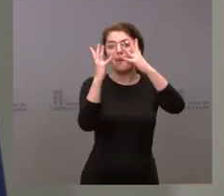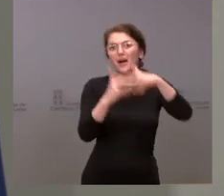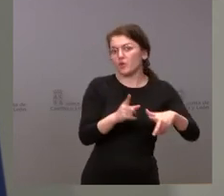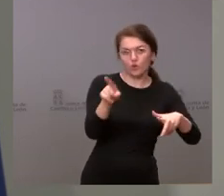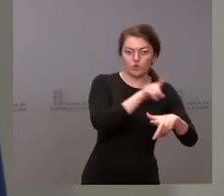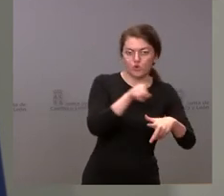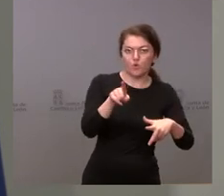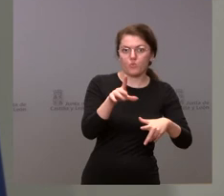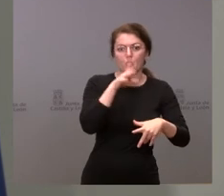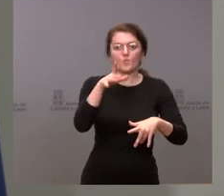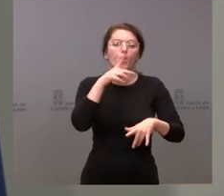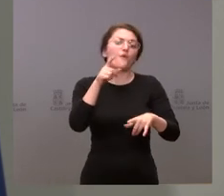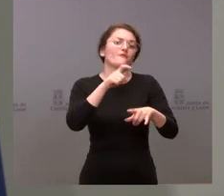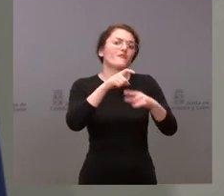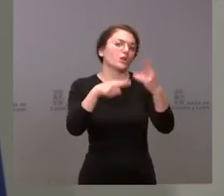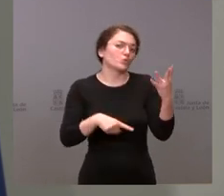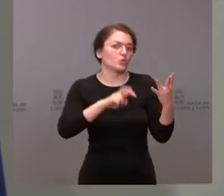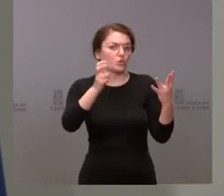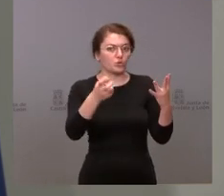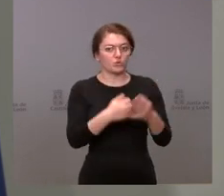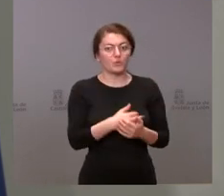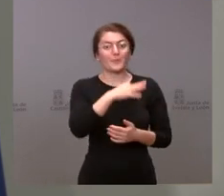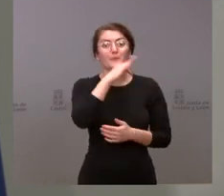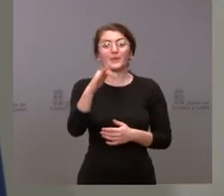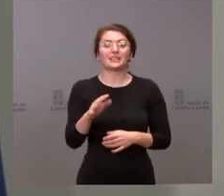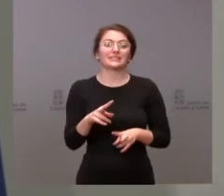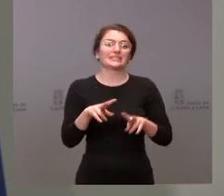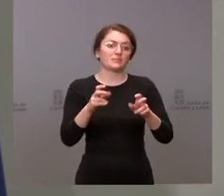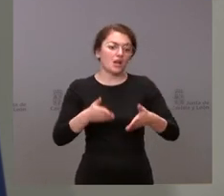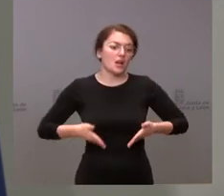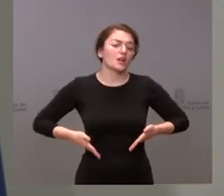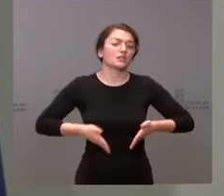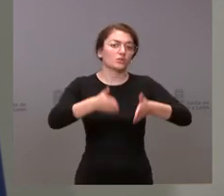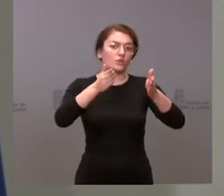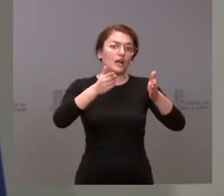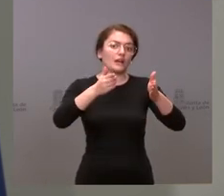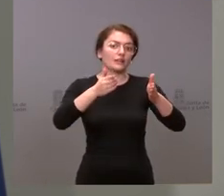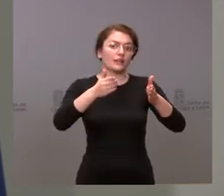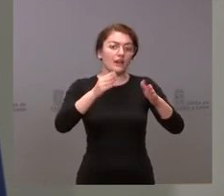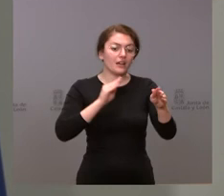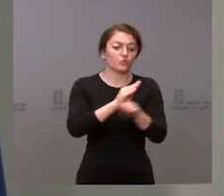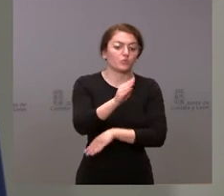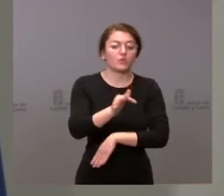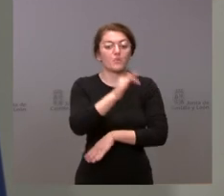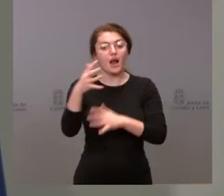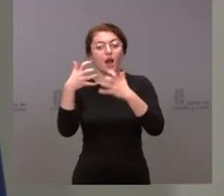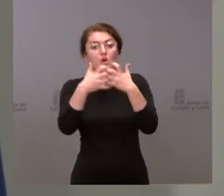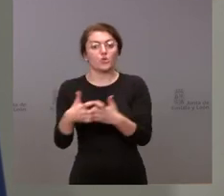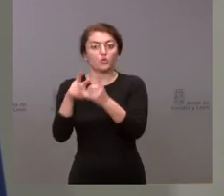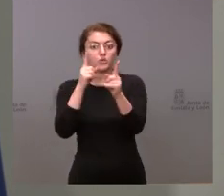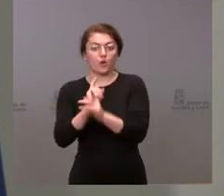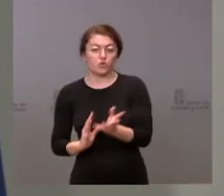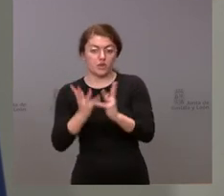factores financiar en las carreteras autonómicas la lucha contra incendios la política forestal el patrimonio